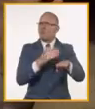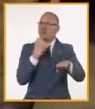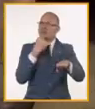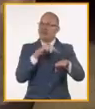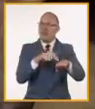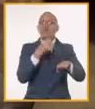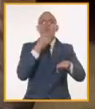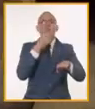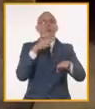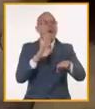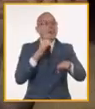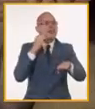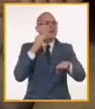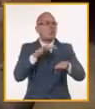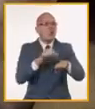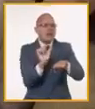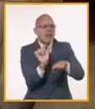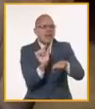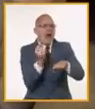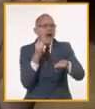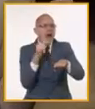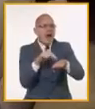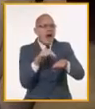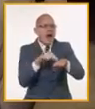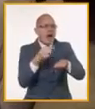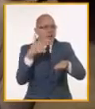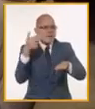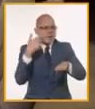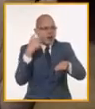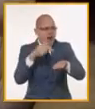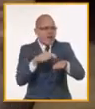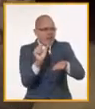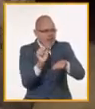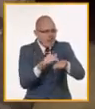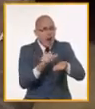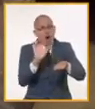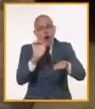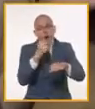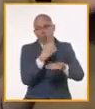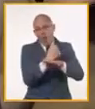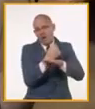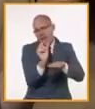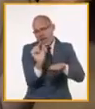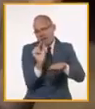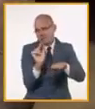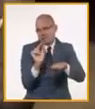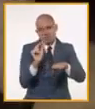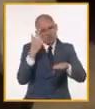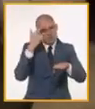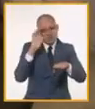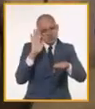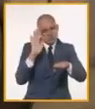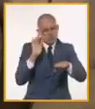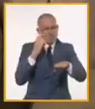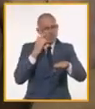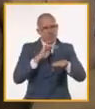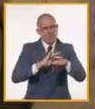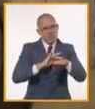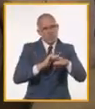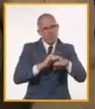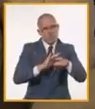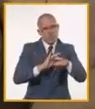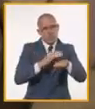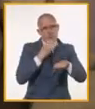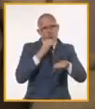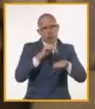bala, o es una esquirla, que es como se dice, un pedazo de hueso roto, que es una esquirla. Entonces puede ser una